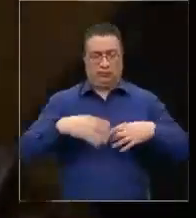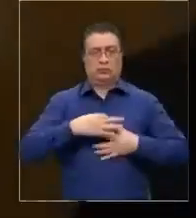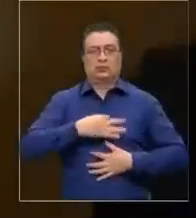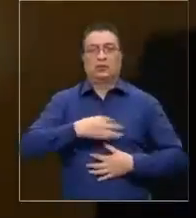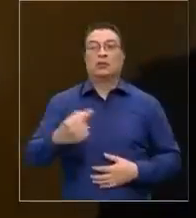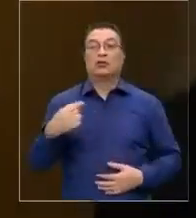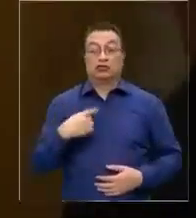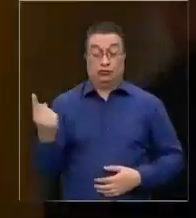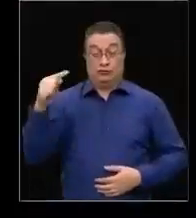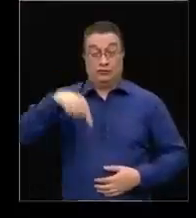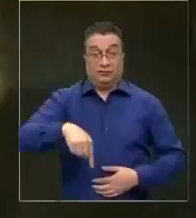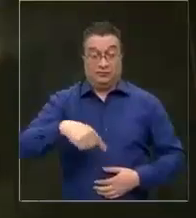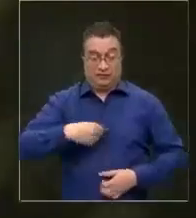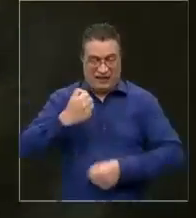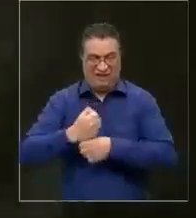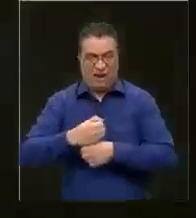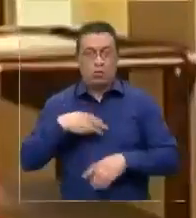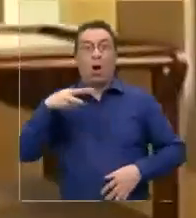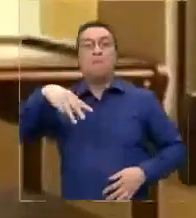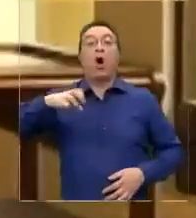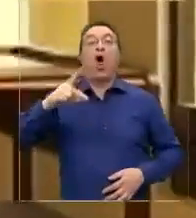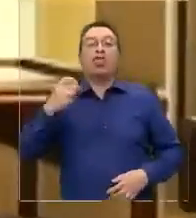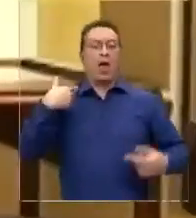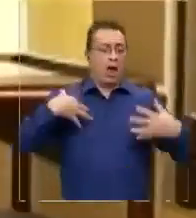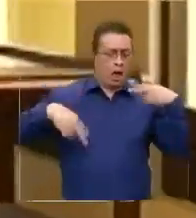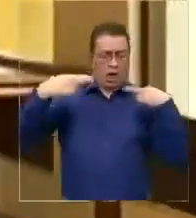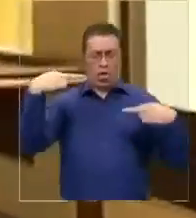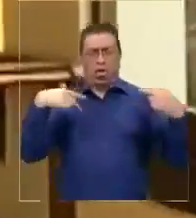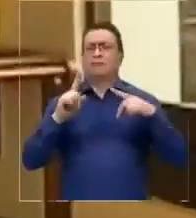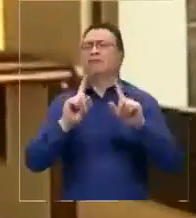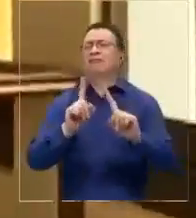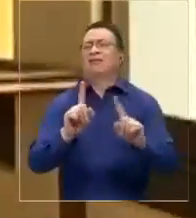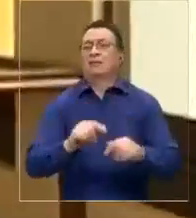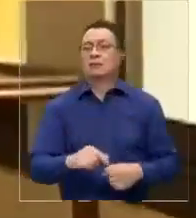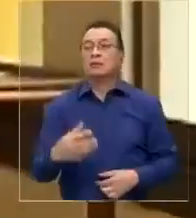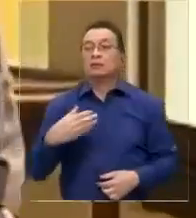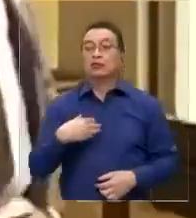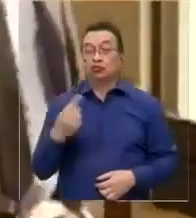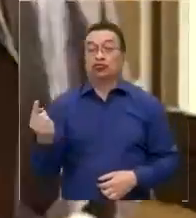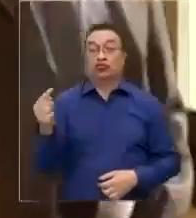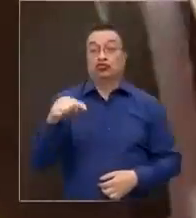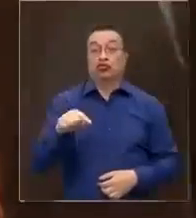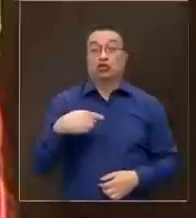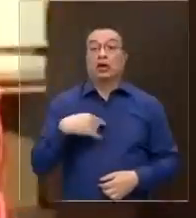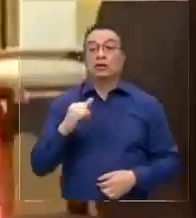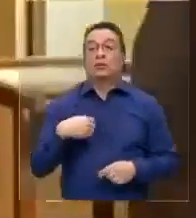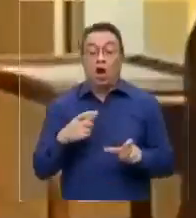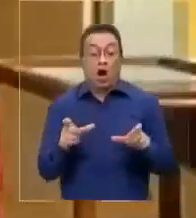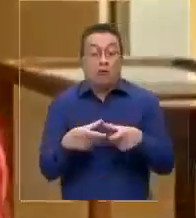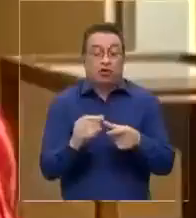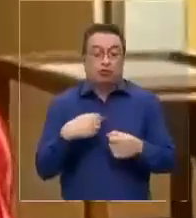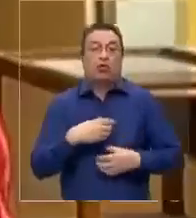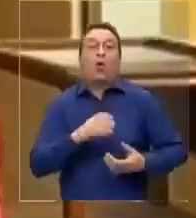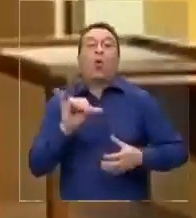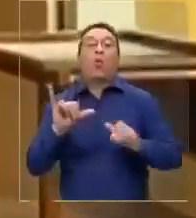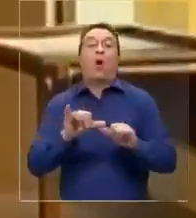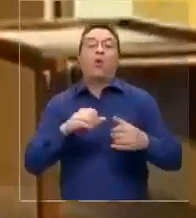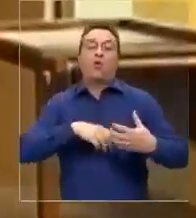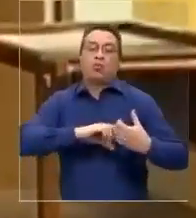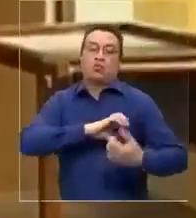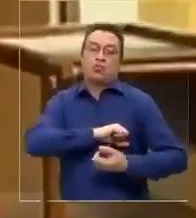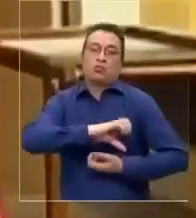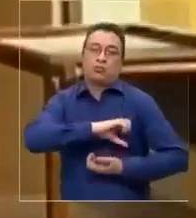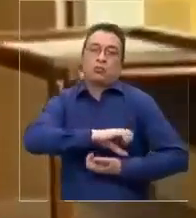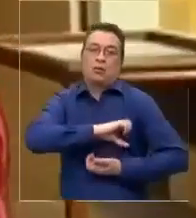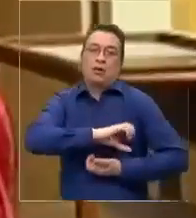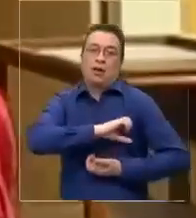al Congreso a trabajar y no a hablar de moda. Ahí viene mi bebé. Sí, tengo que interrumpir algunas comisiones para poder darle pecho. Así que vamos